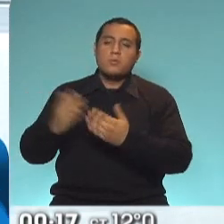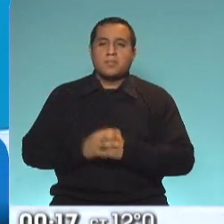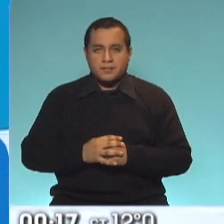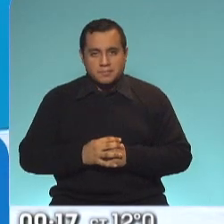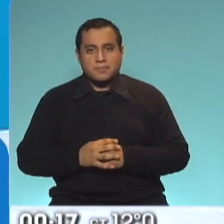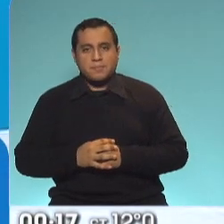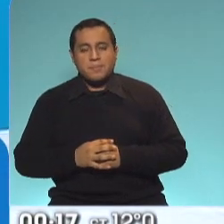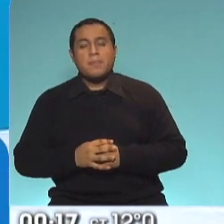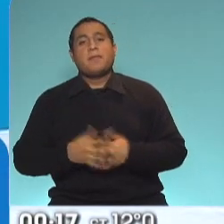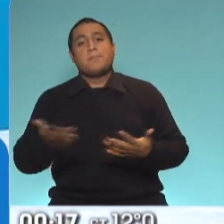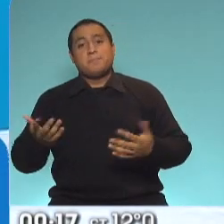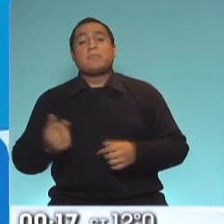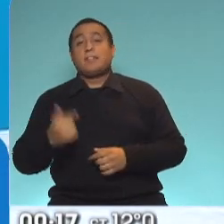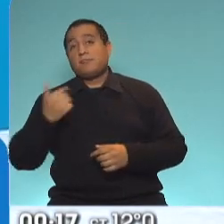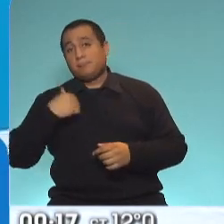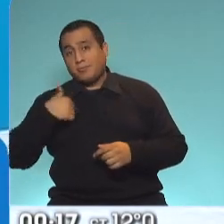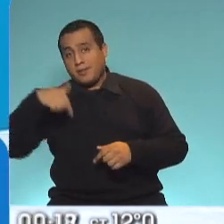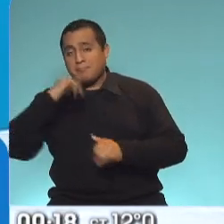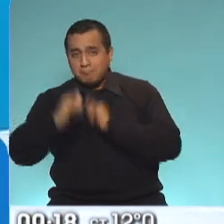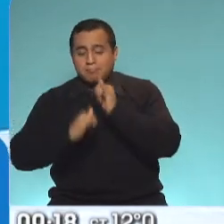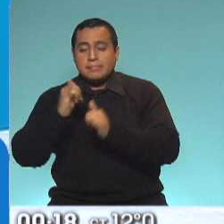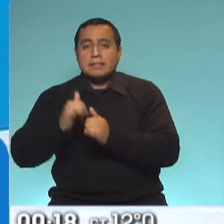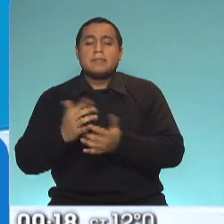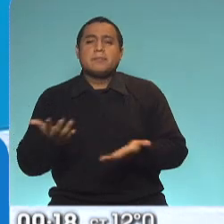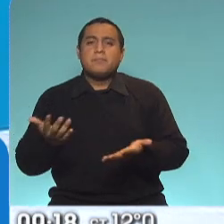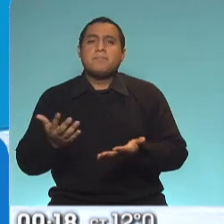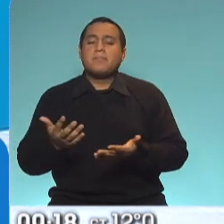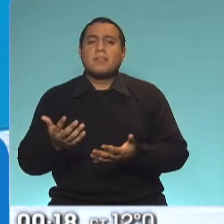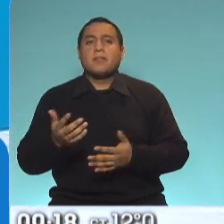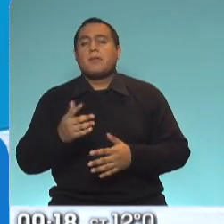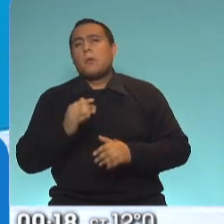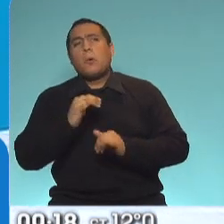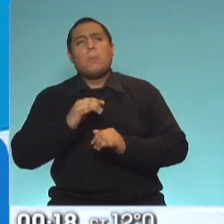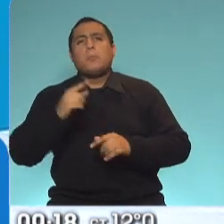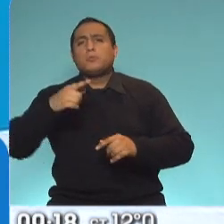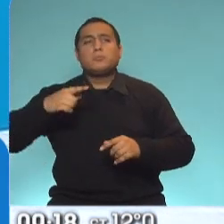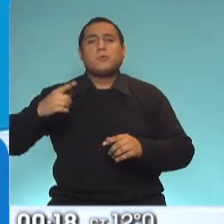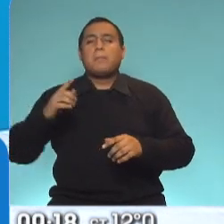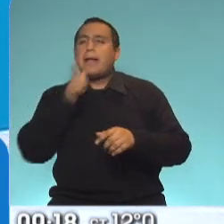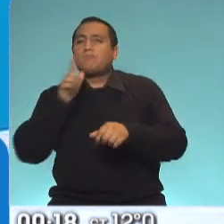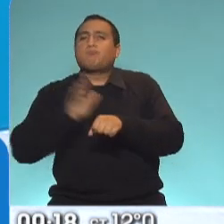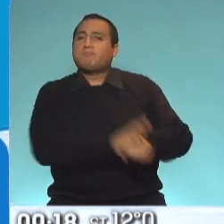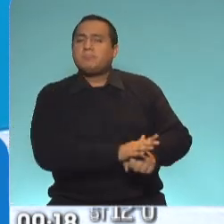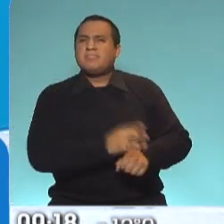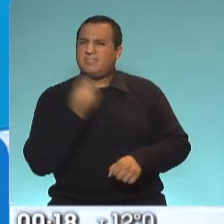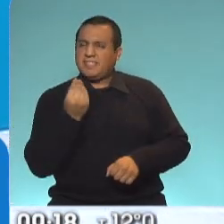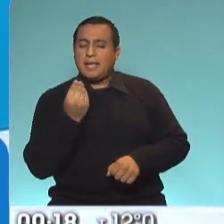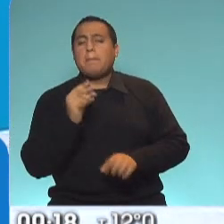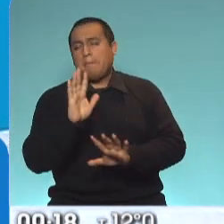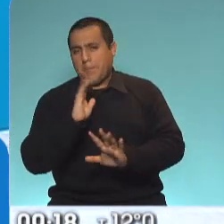y voy a hablar tal vez de algo que está muy tapado, muy oculto, pero que es